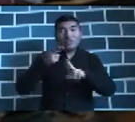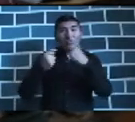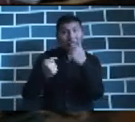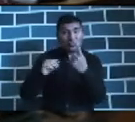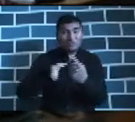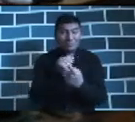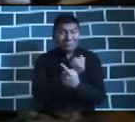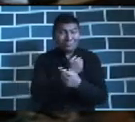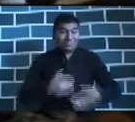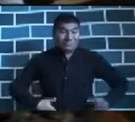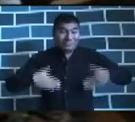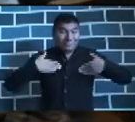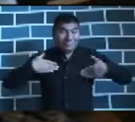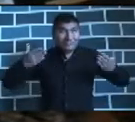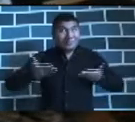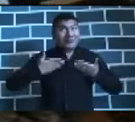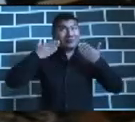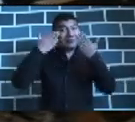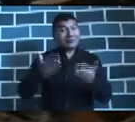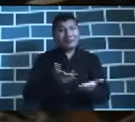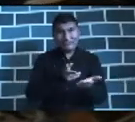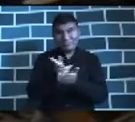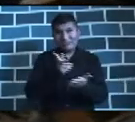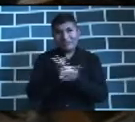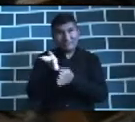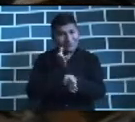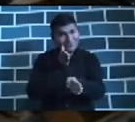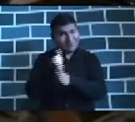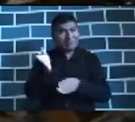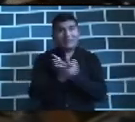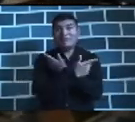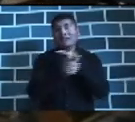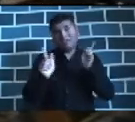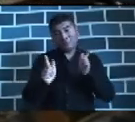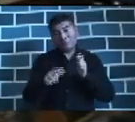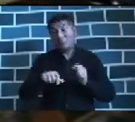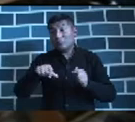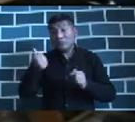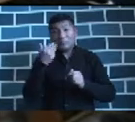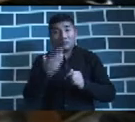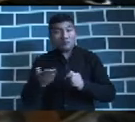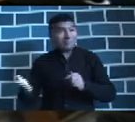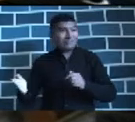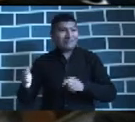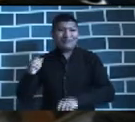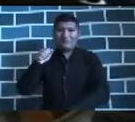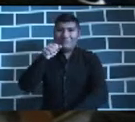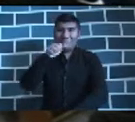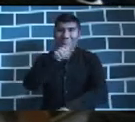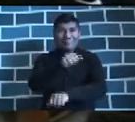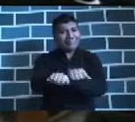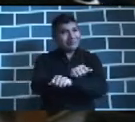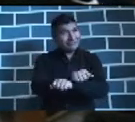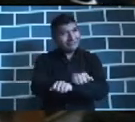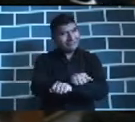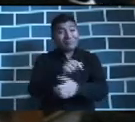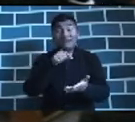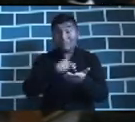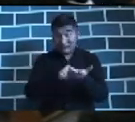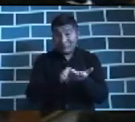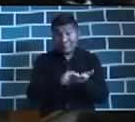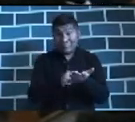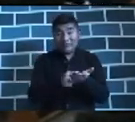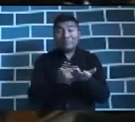nos hace realmente libres lo demás nos esclavista y esto sucede así